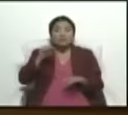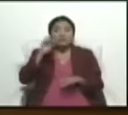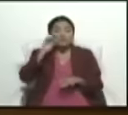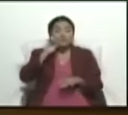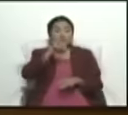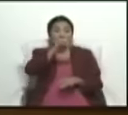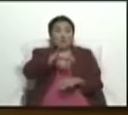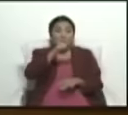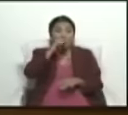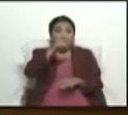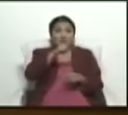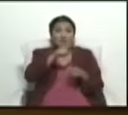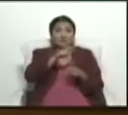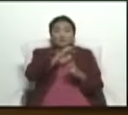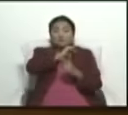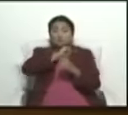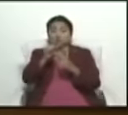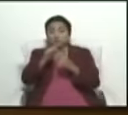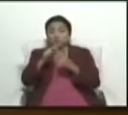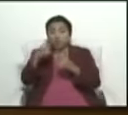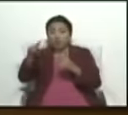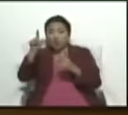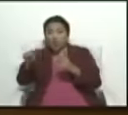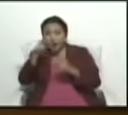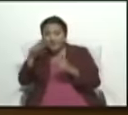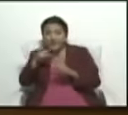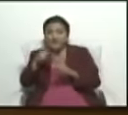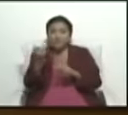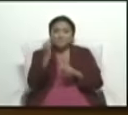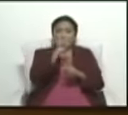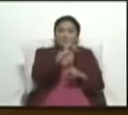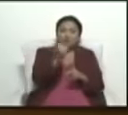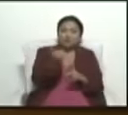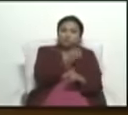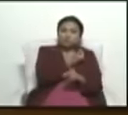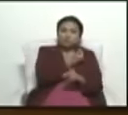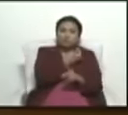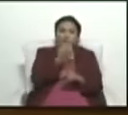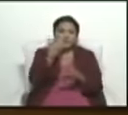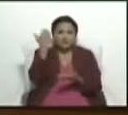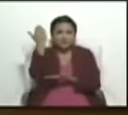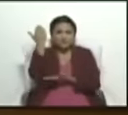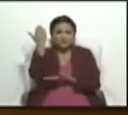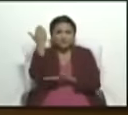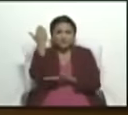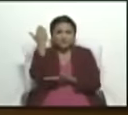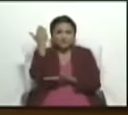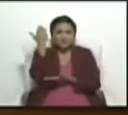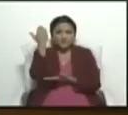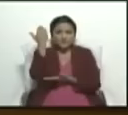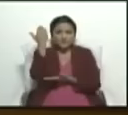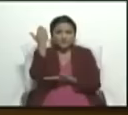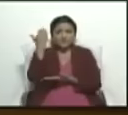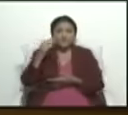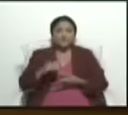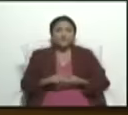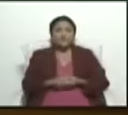González era una especie de homicida suicida. En base a esta declaración de